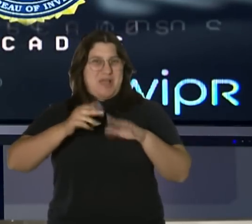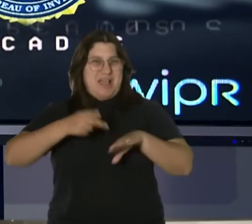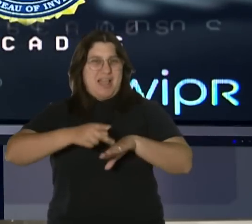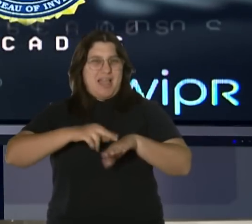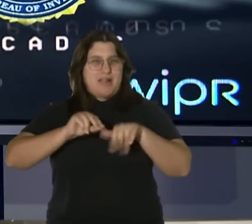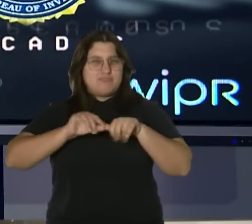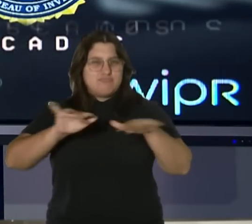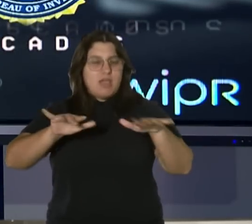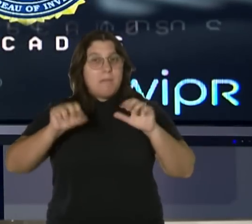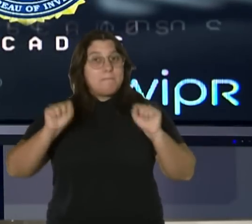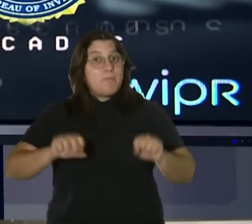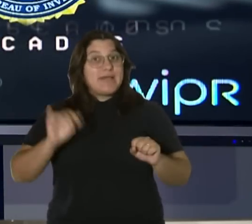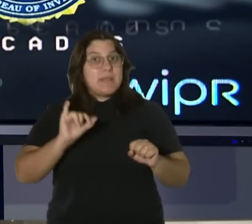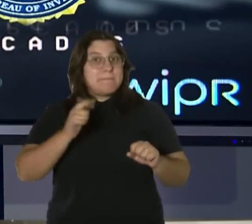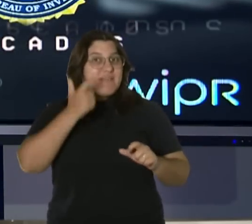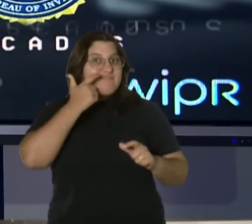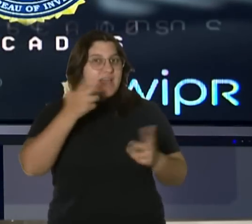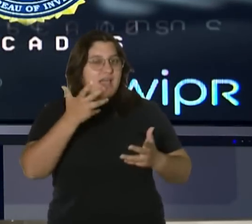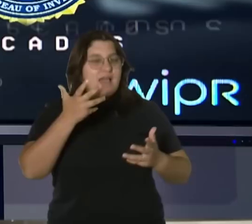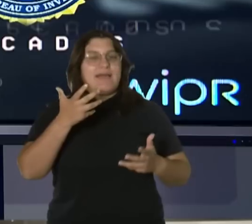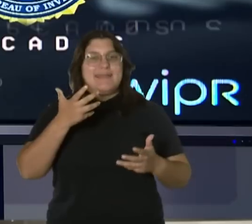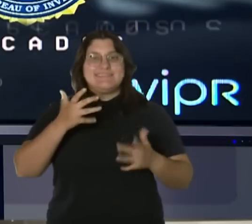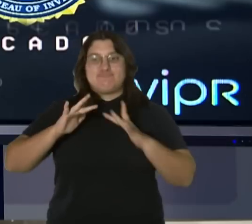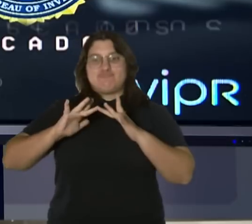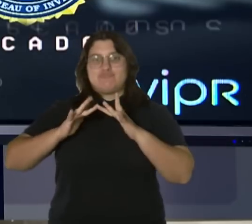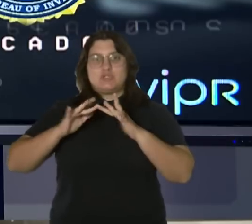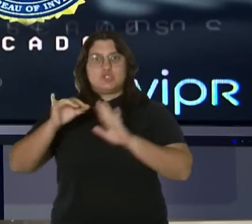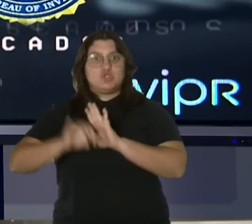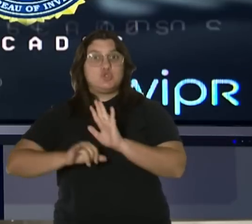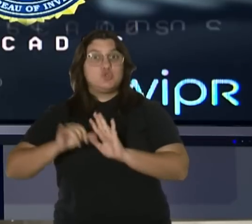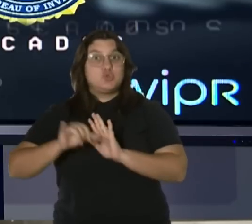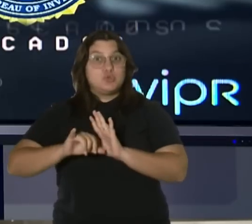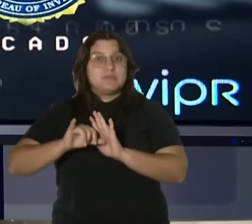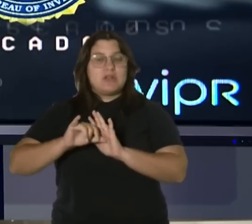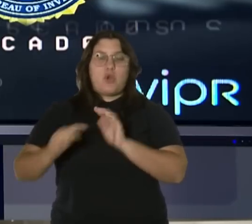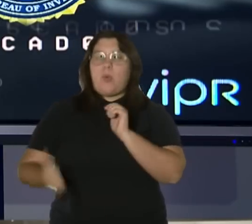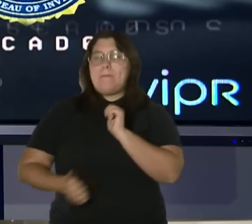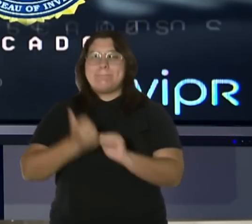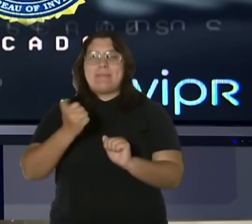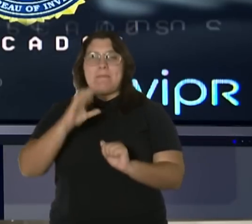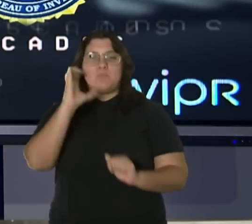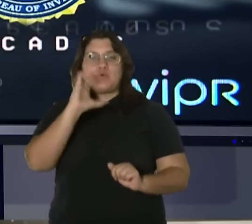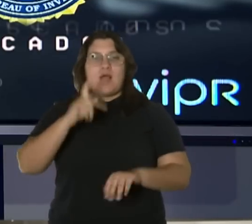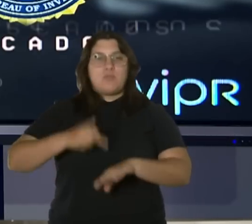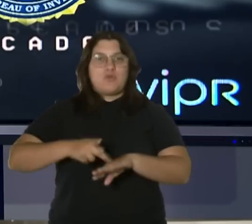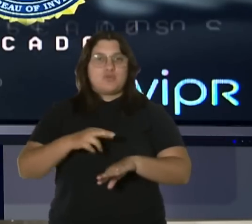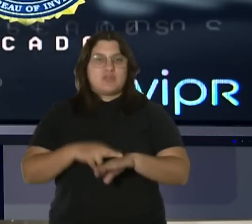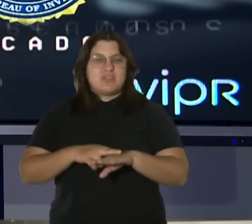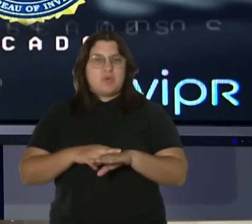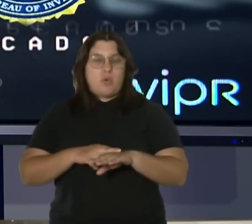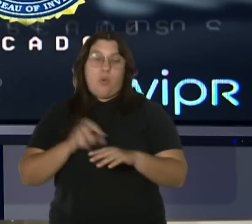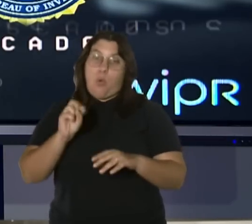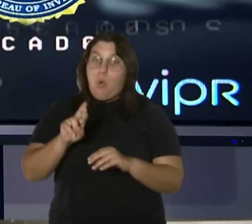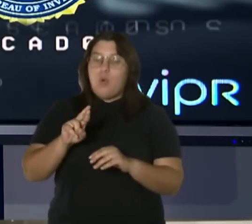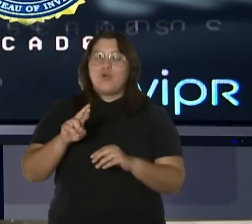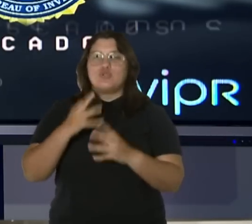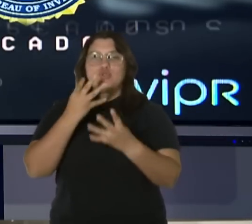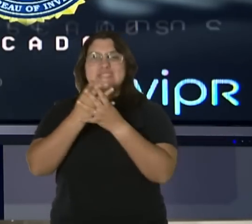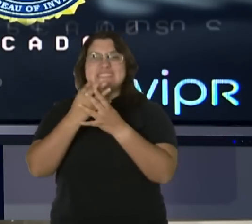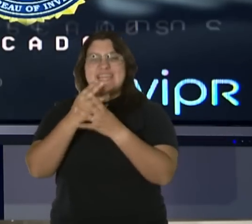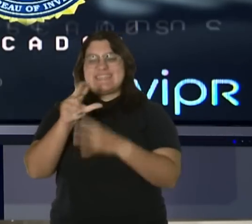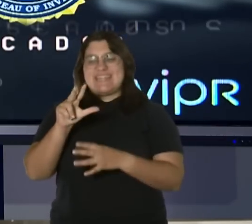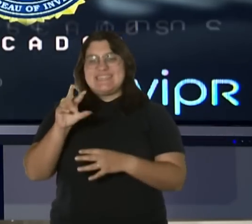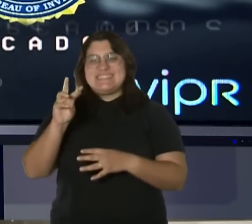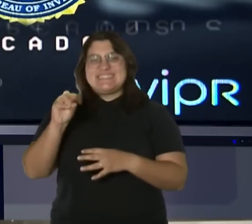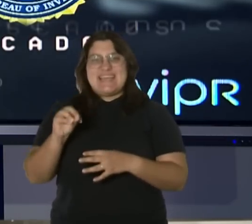estar disfrutando de este programa sino también en las redes sociales en YouTube los más buscados Puerto Rico o más bien noticias 360 PR